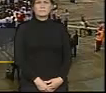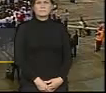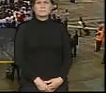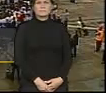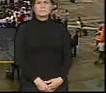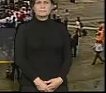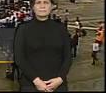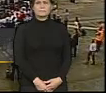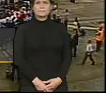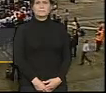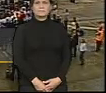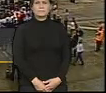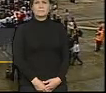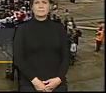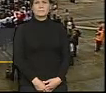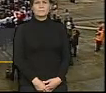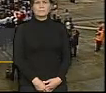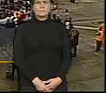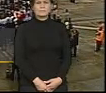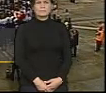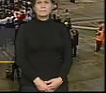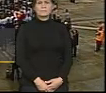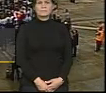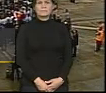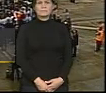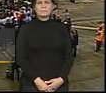Oroité, Ángela Rosa, Arroyos Esteros,